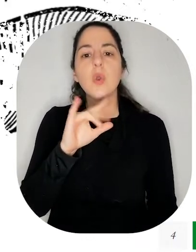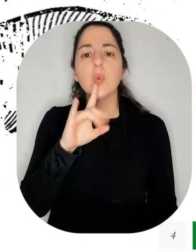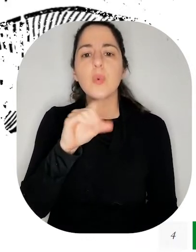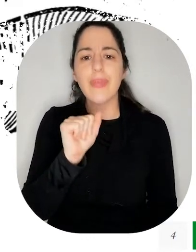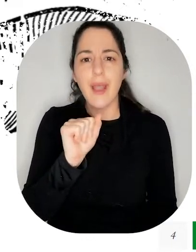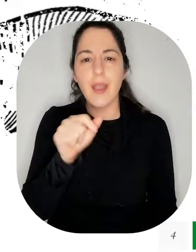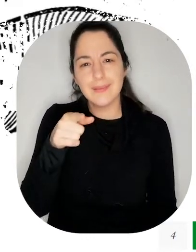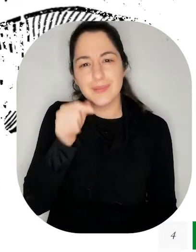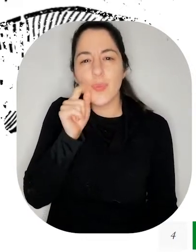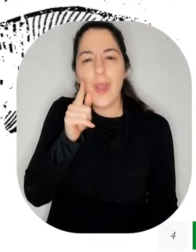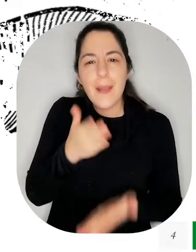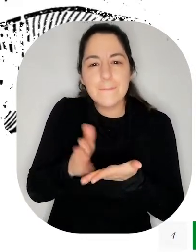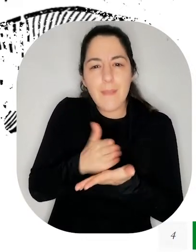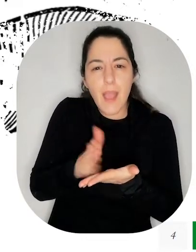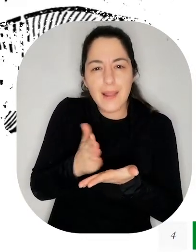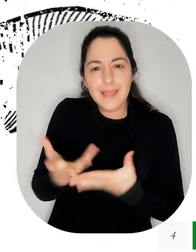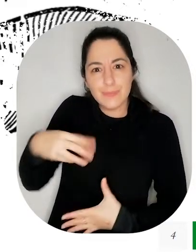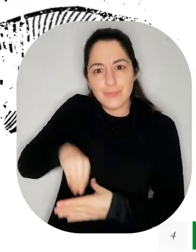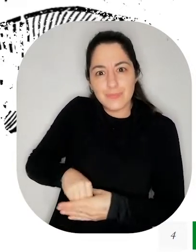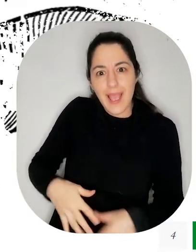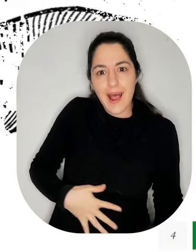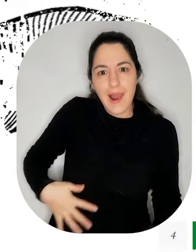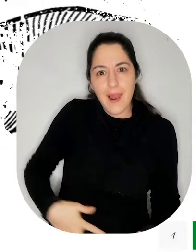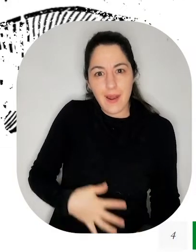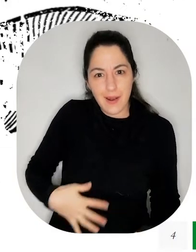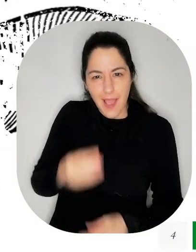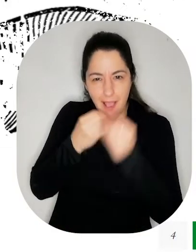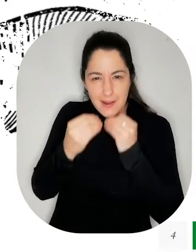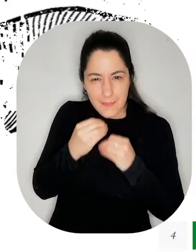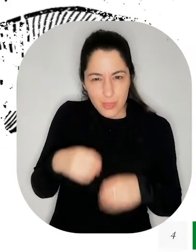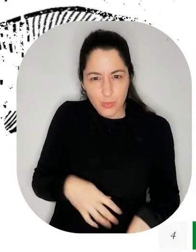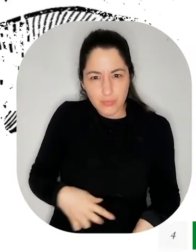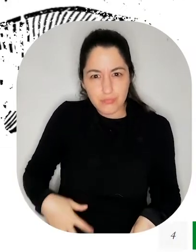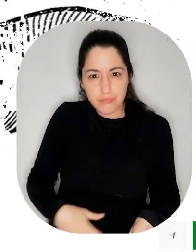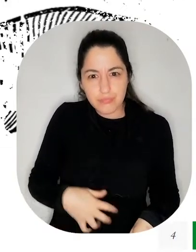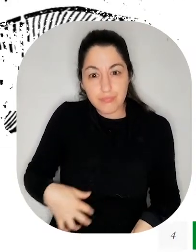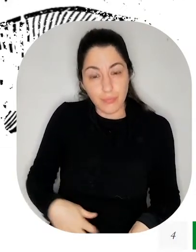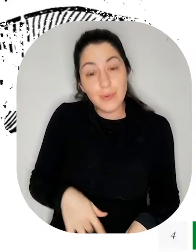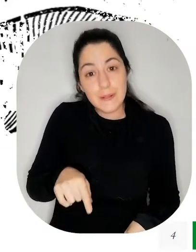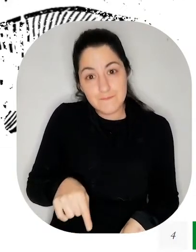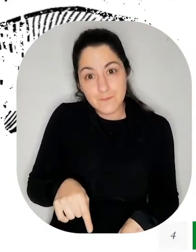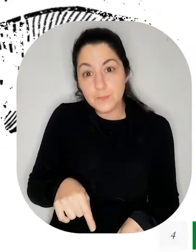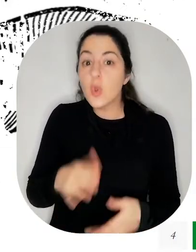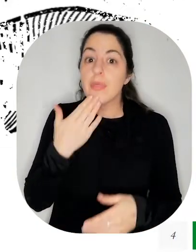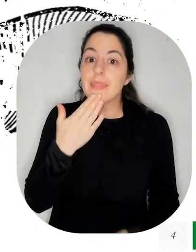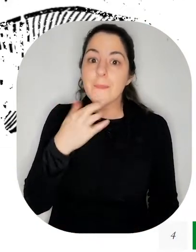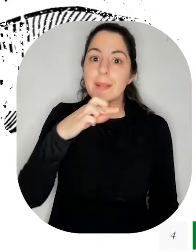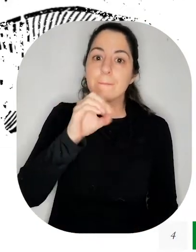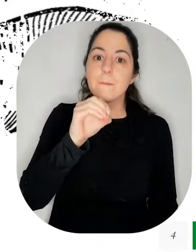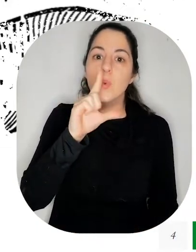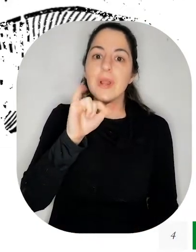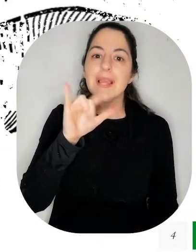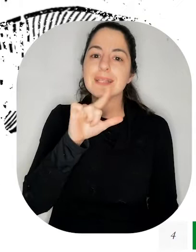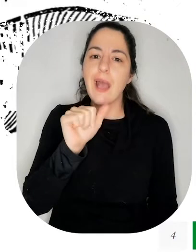fibra cruda, son estos prebióticos que nos ayudan a mantener la macrobiota. Y los beta-glucanos es parte de